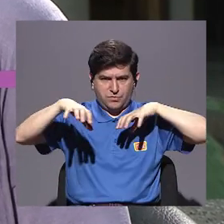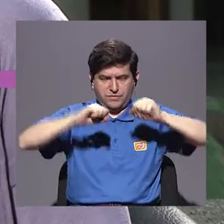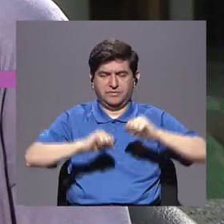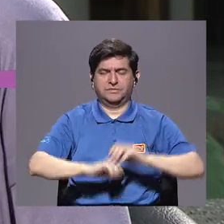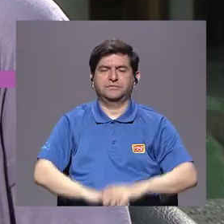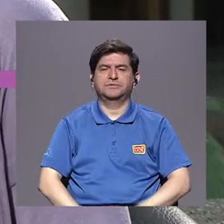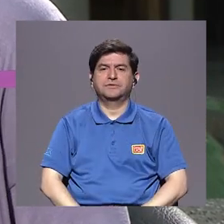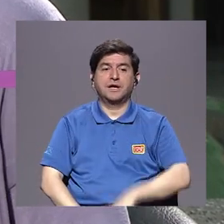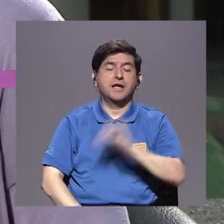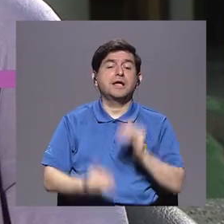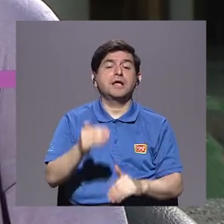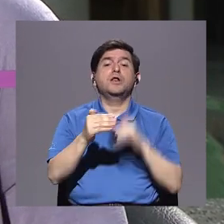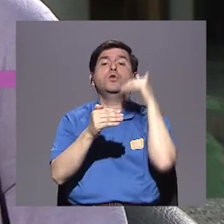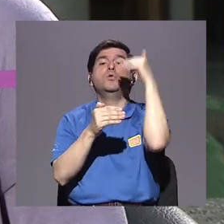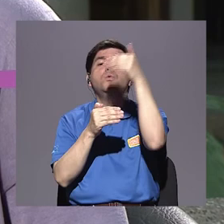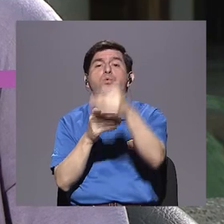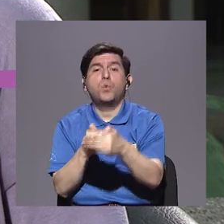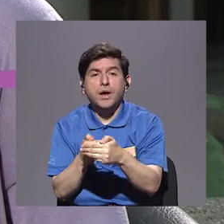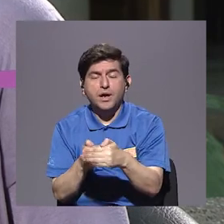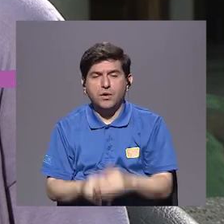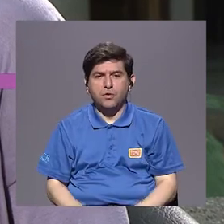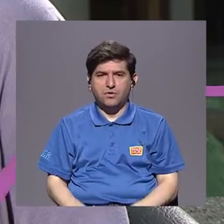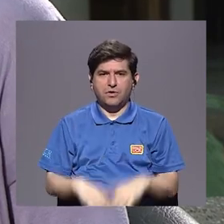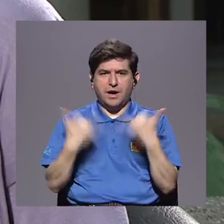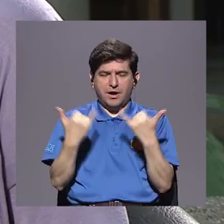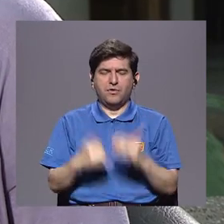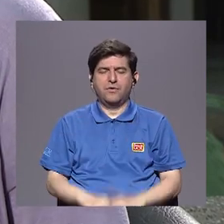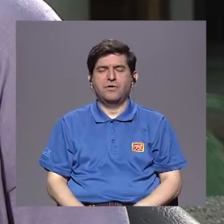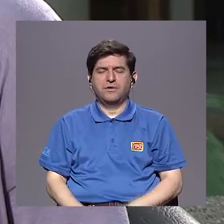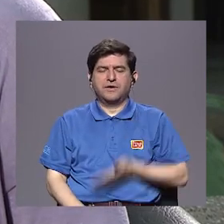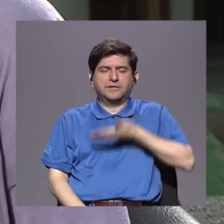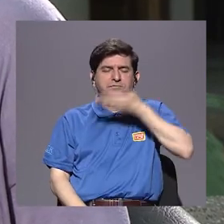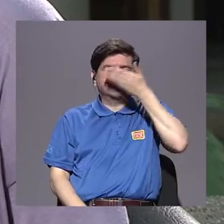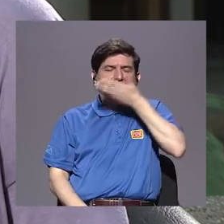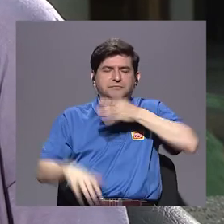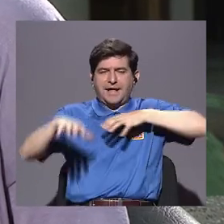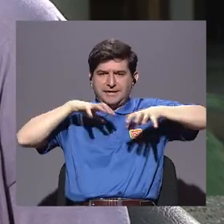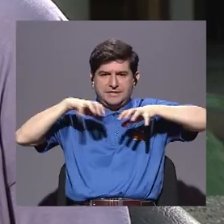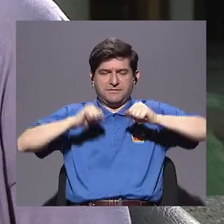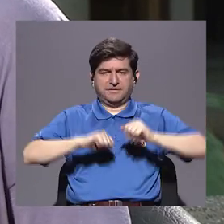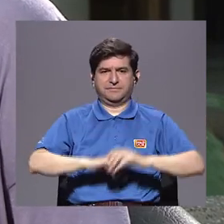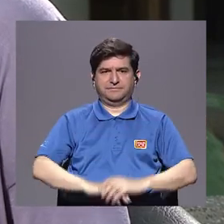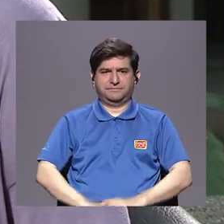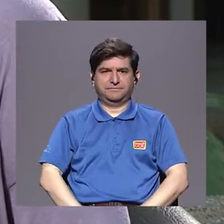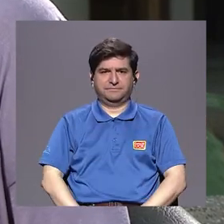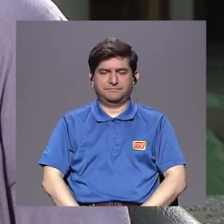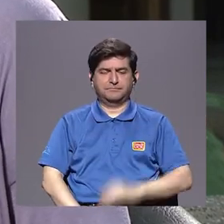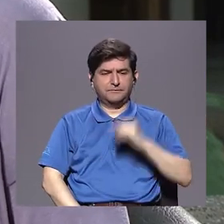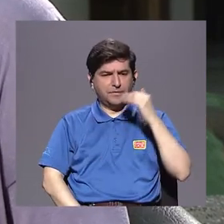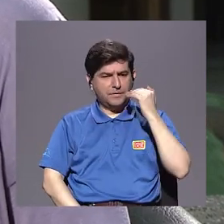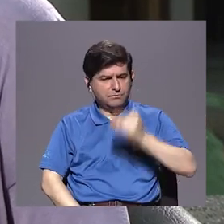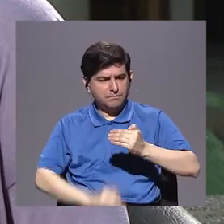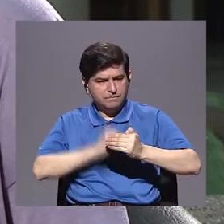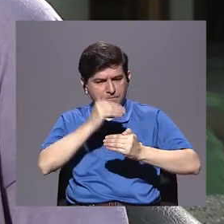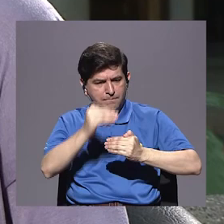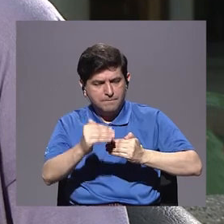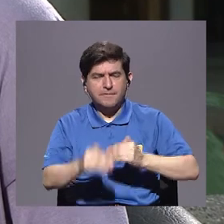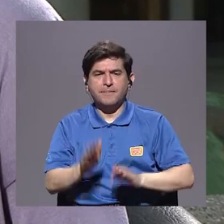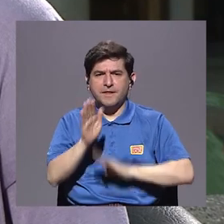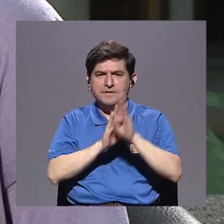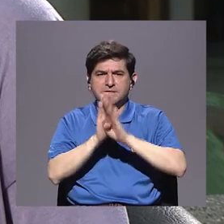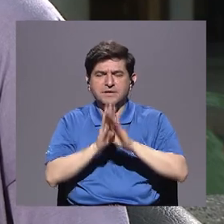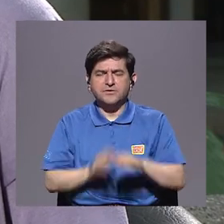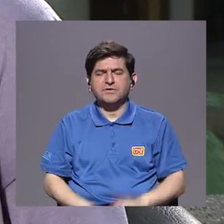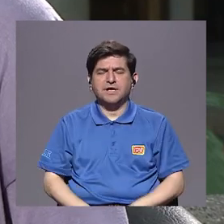movimientos y posteriormente una activación de la respiración. Poco a poco se van